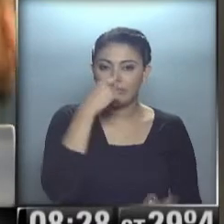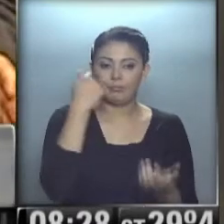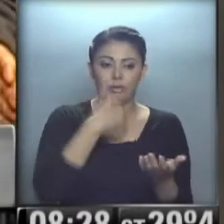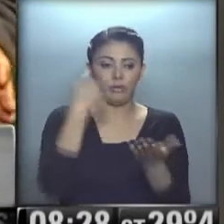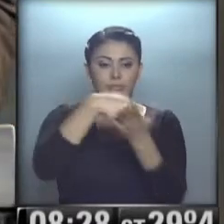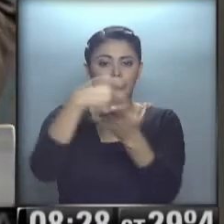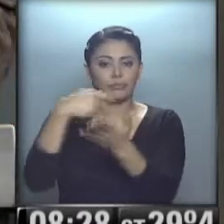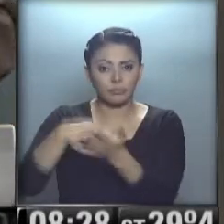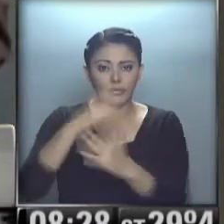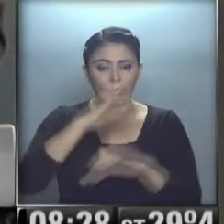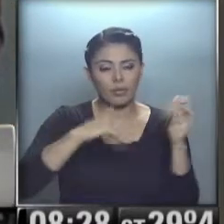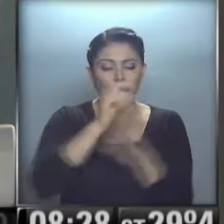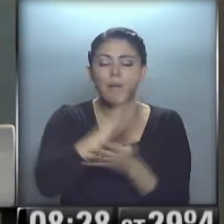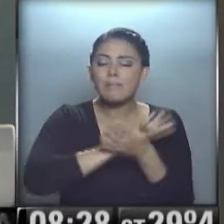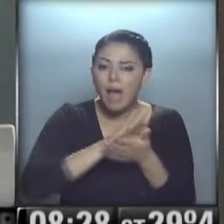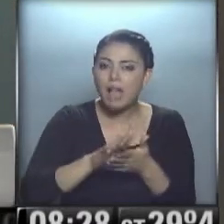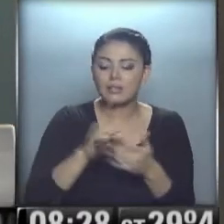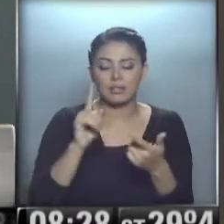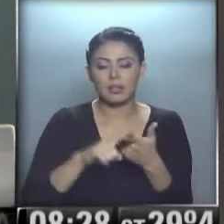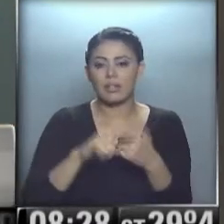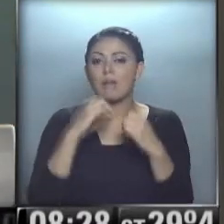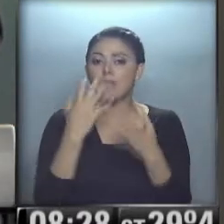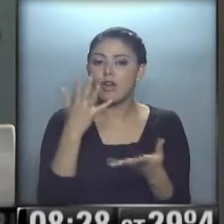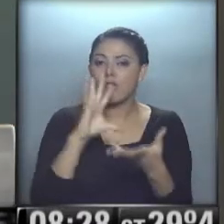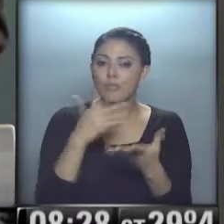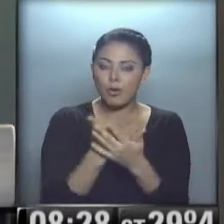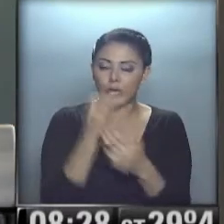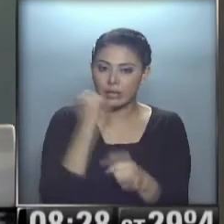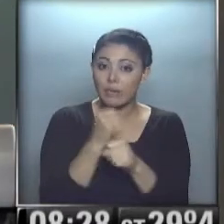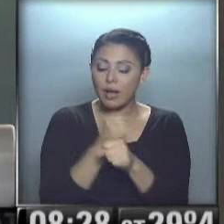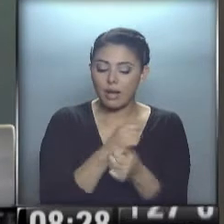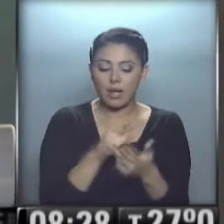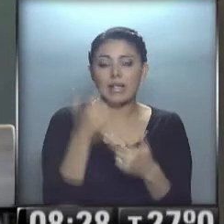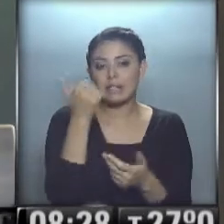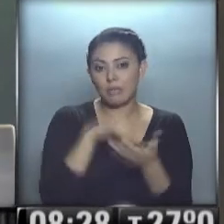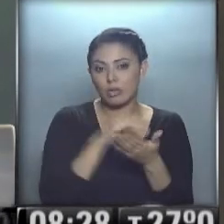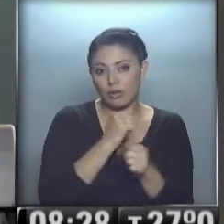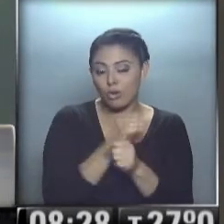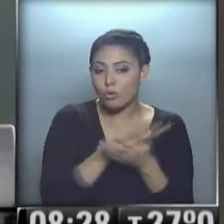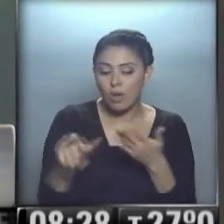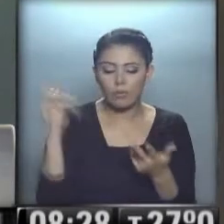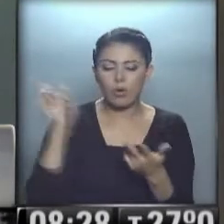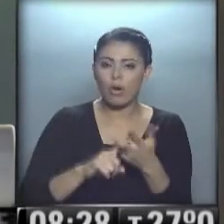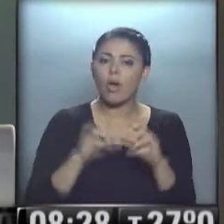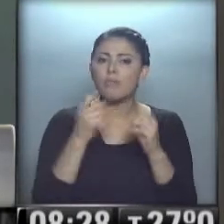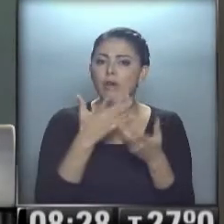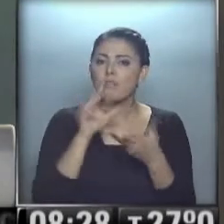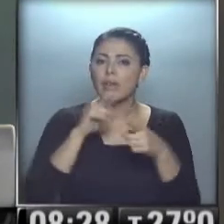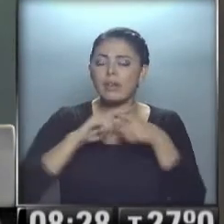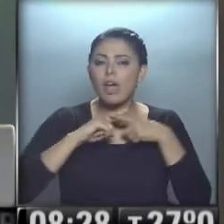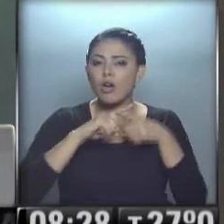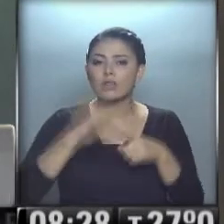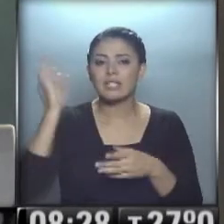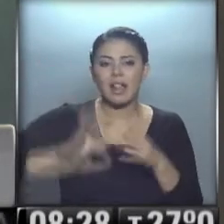en infraestructura social básica, mejoramiento en las oportunidades laborales, o sea, 6 millones de puestos de trabajo, mejoramiento de las condiciones de negociación de